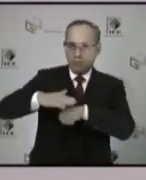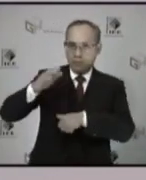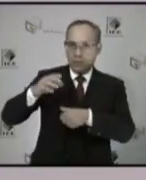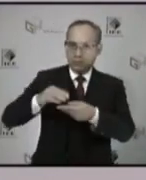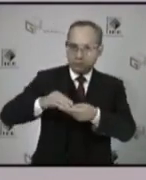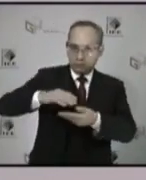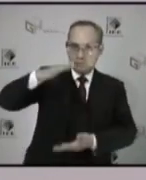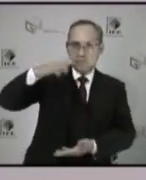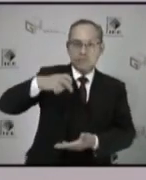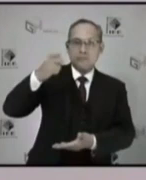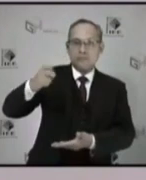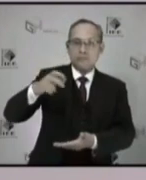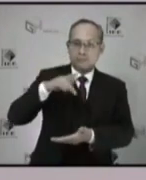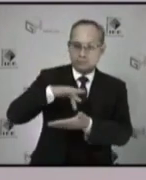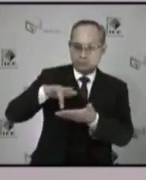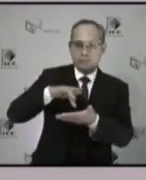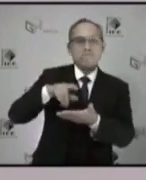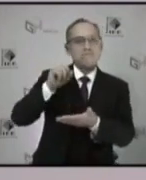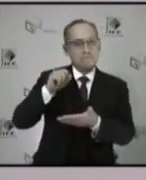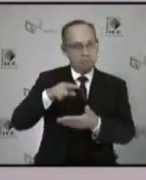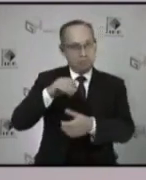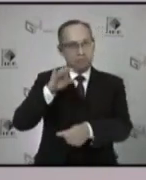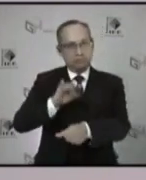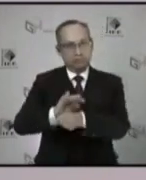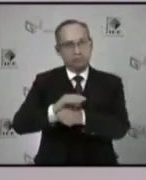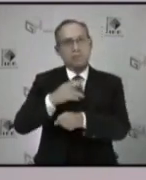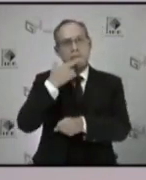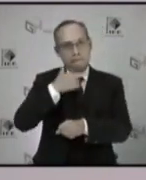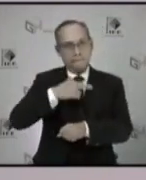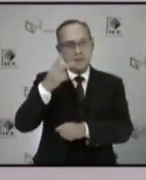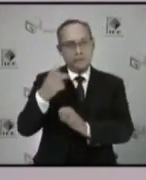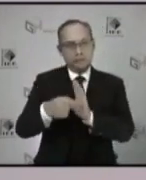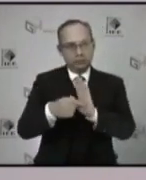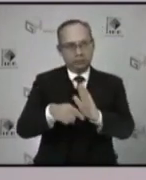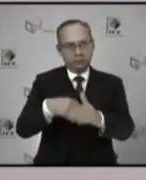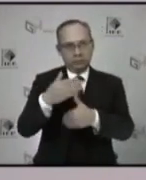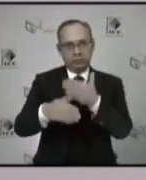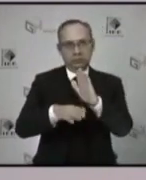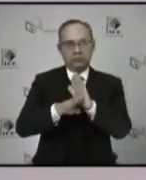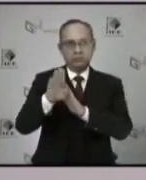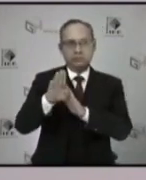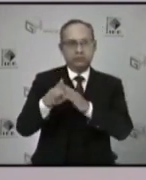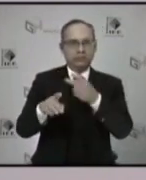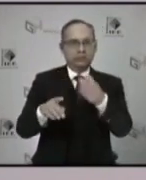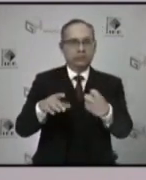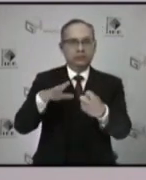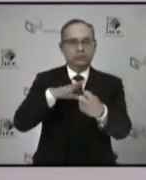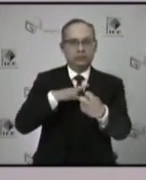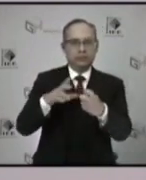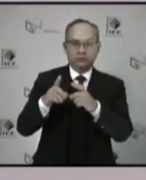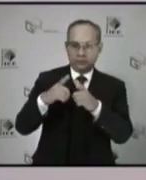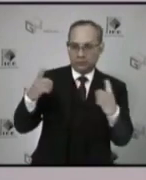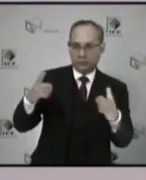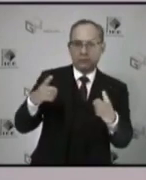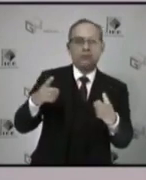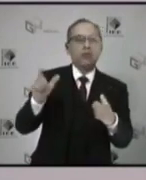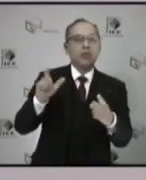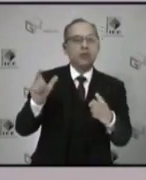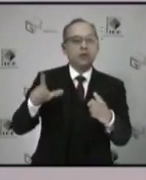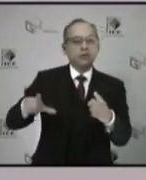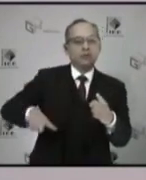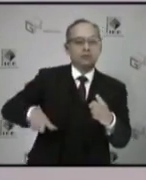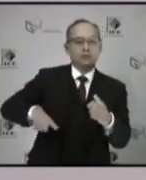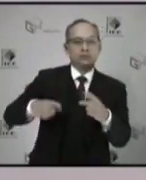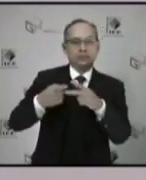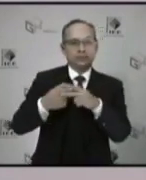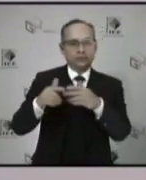digital. Esto es, entre otras cosas, algo que estaremos desarrollando desde los primeros días de gobierno. Y